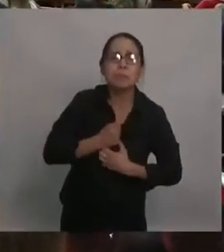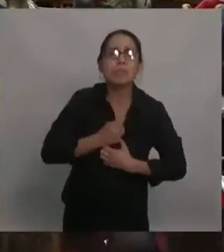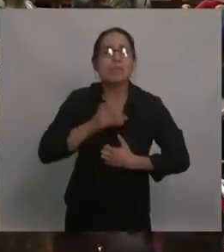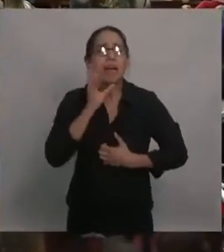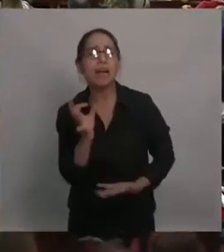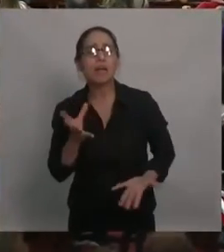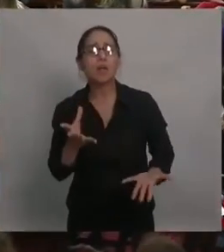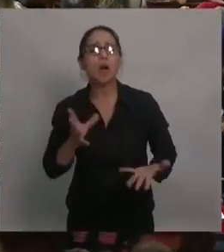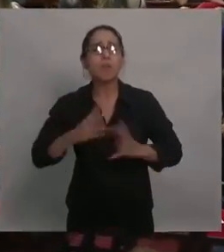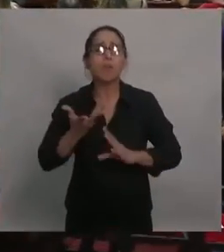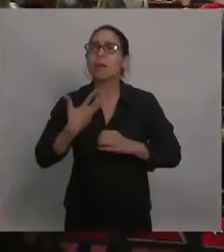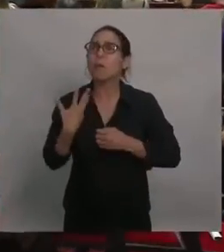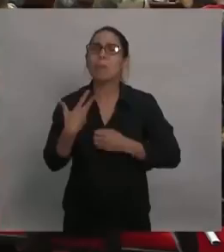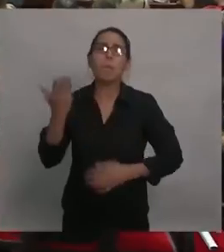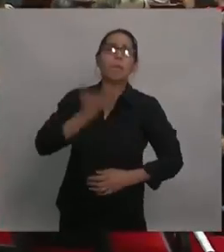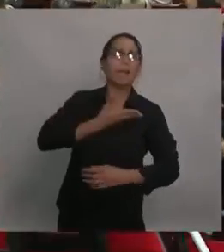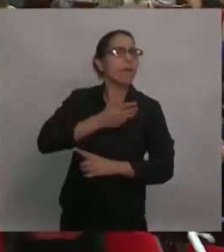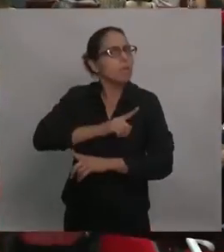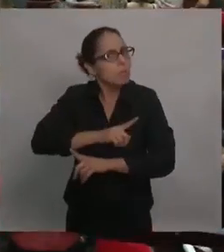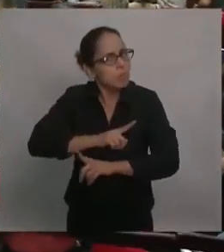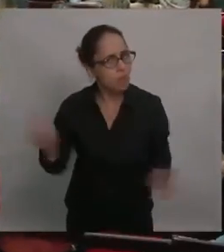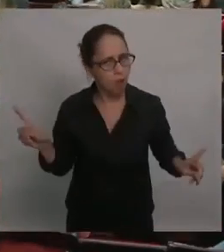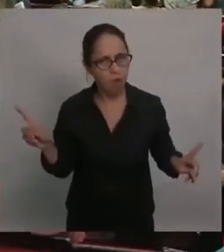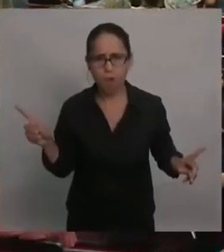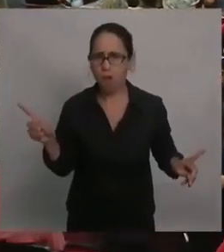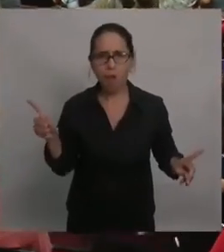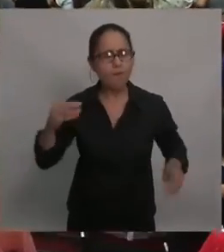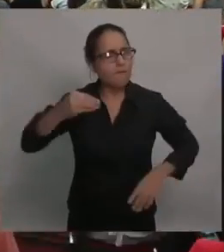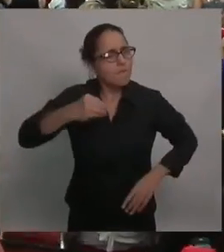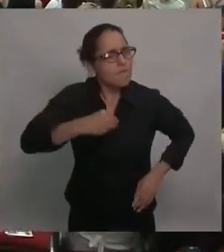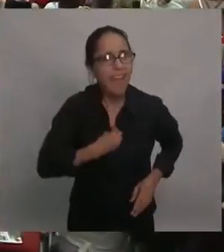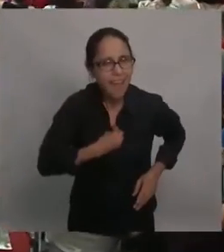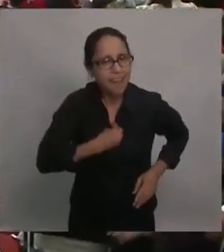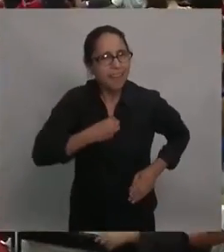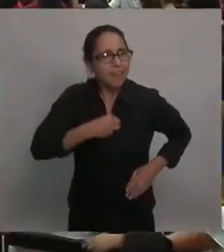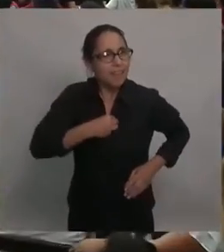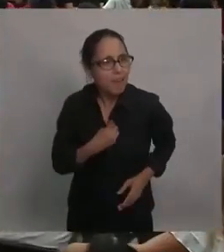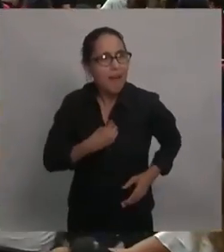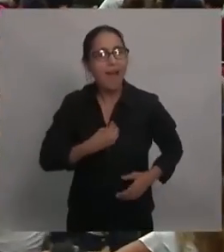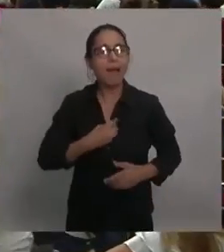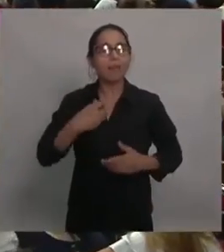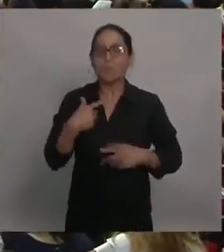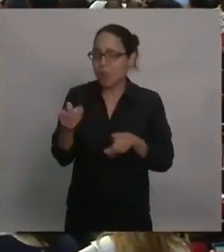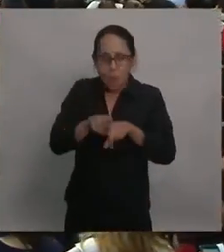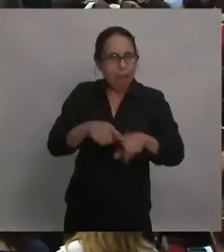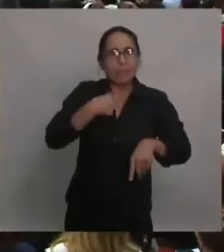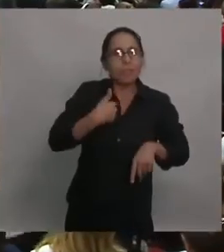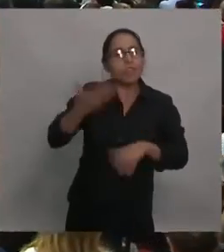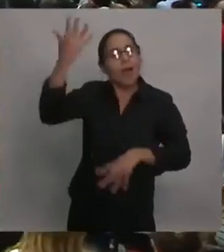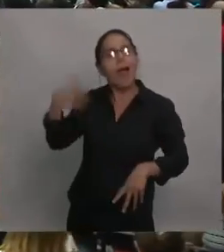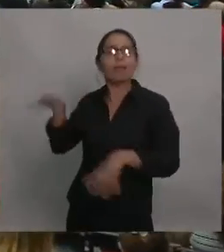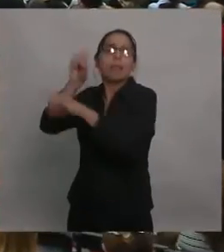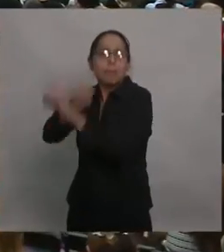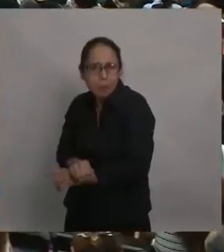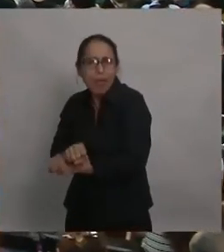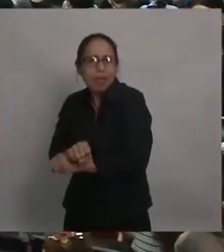se dejen derrotar, que mantengan la fe y la esperanza como la mantuvimos nosotros en prisión, cuando más oscuro